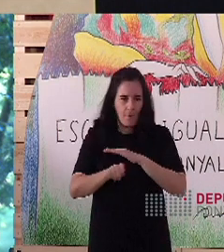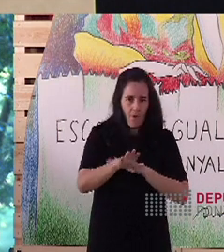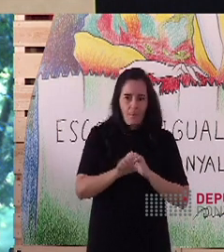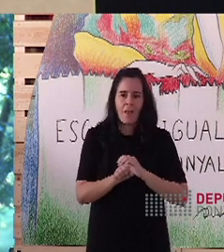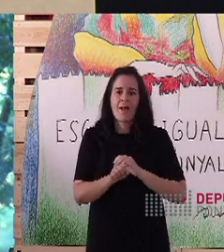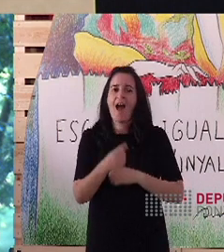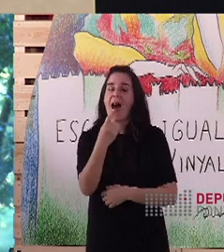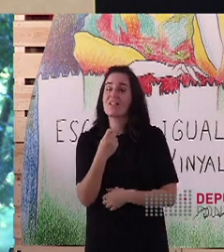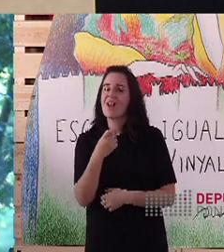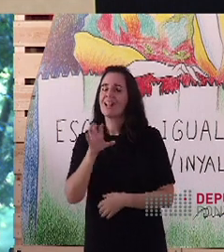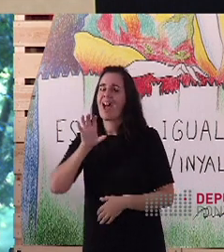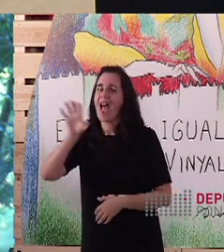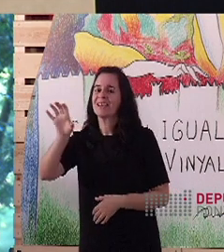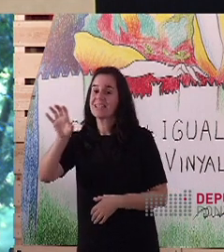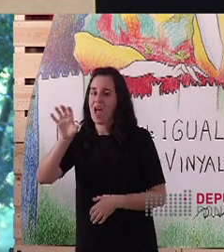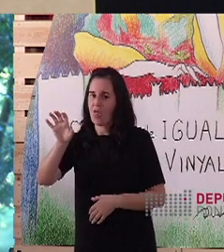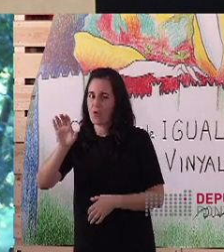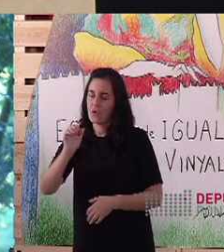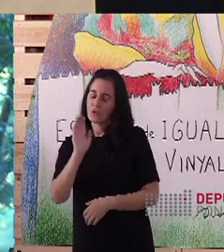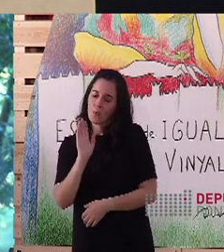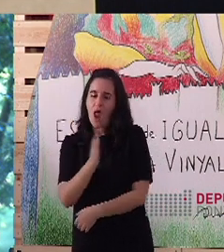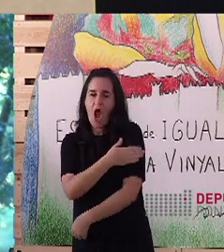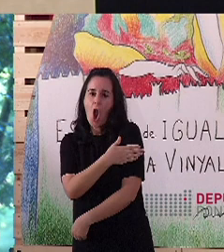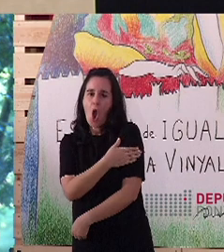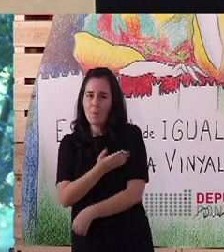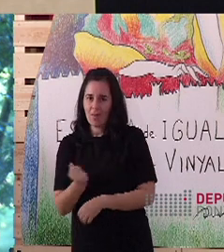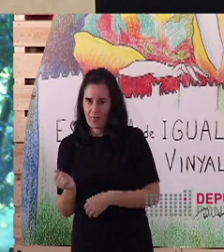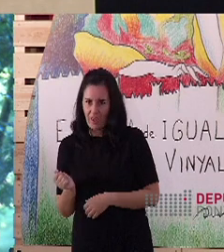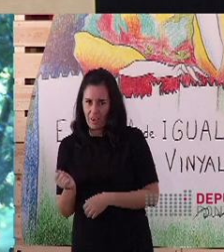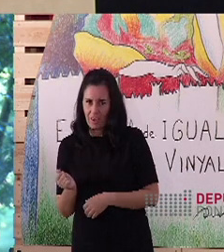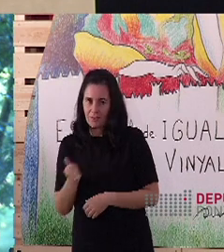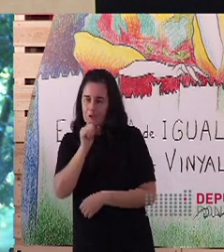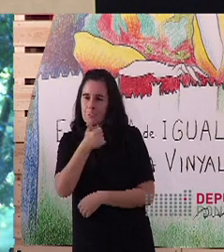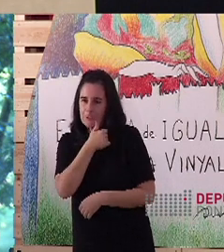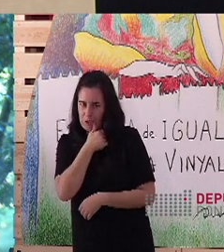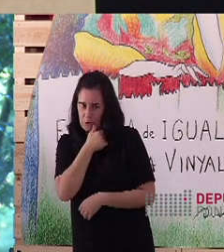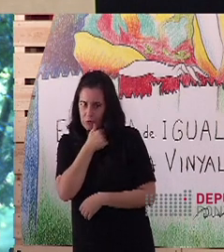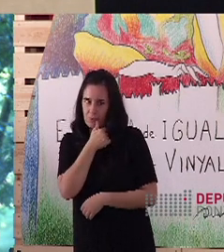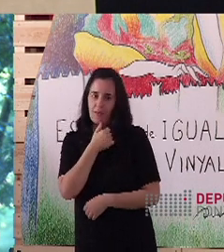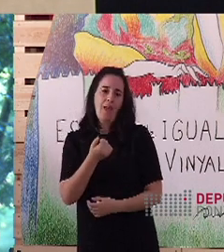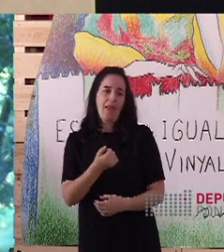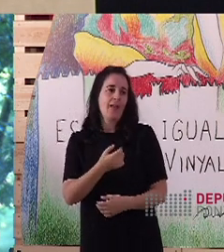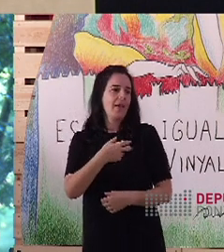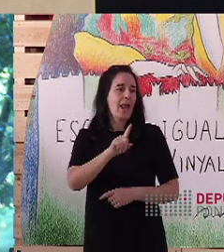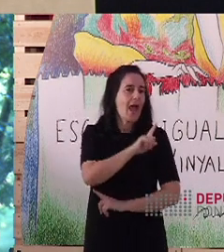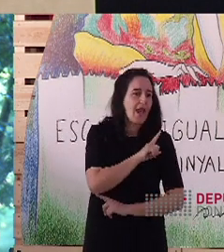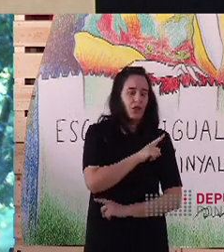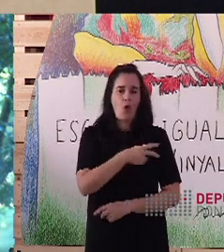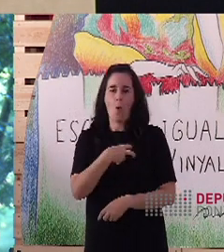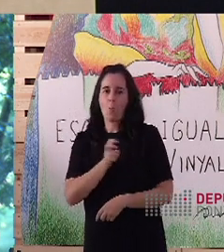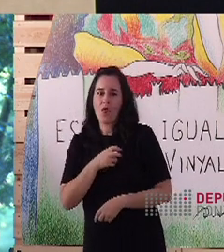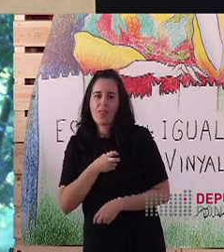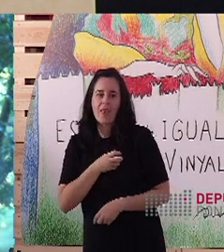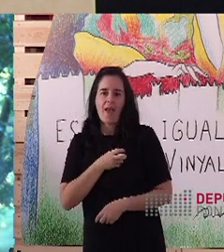Estado, sin la complicidad de quienes forman parte del Estado, del ejército, de la policía, del aparato